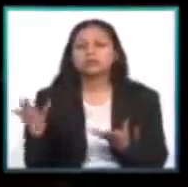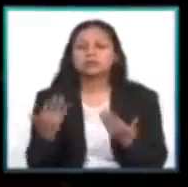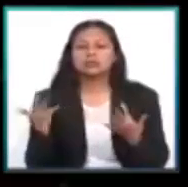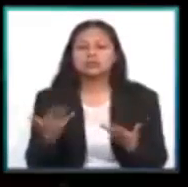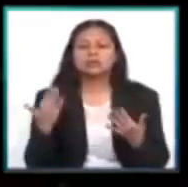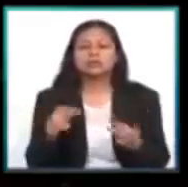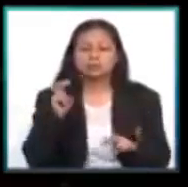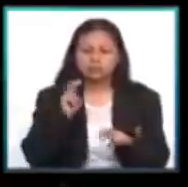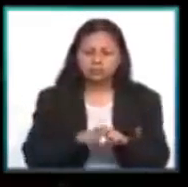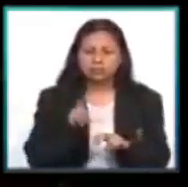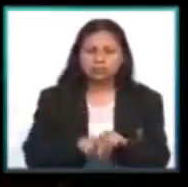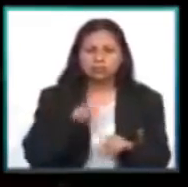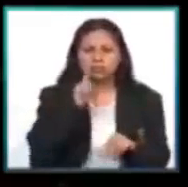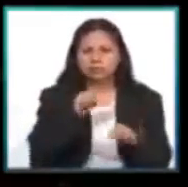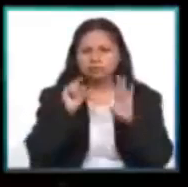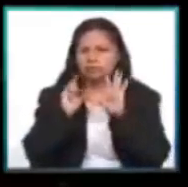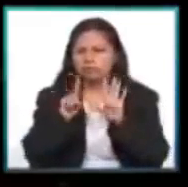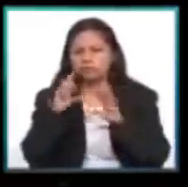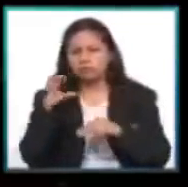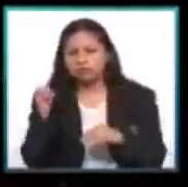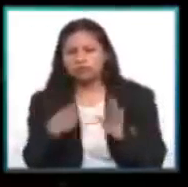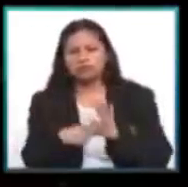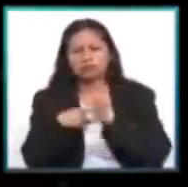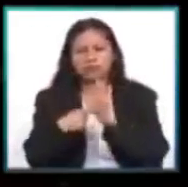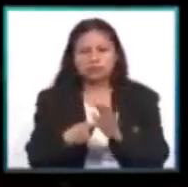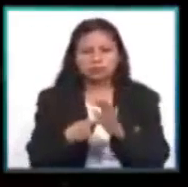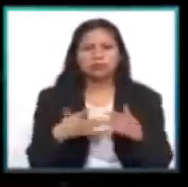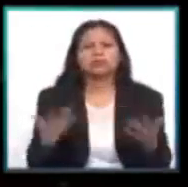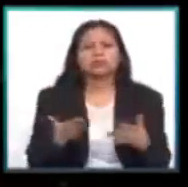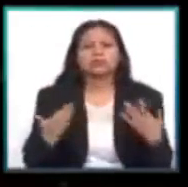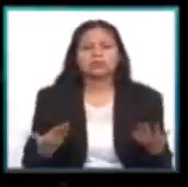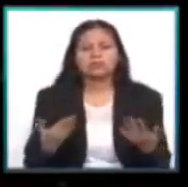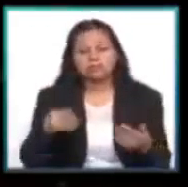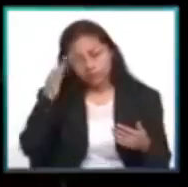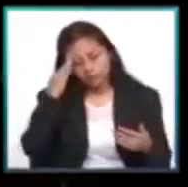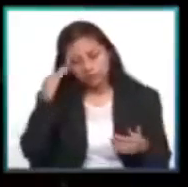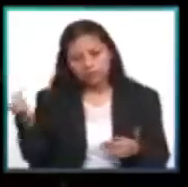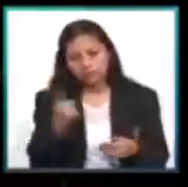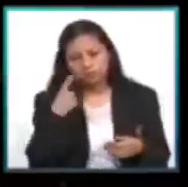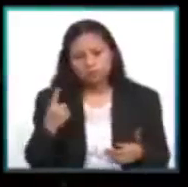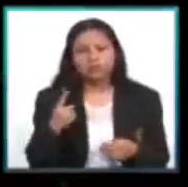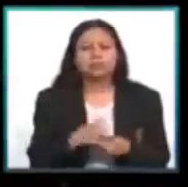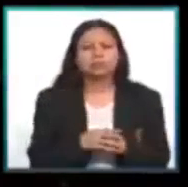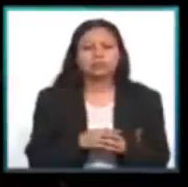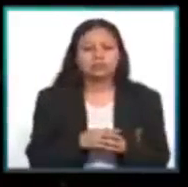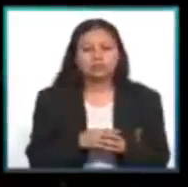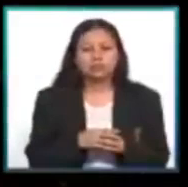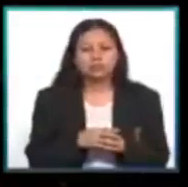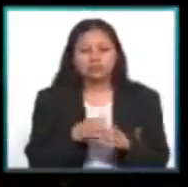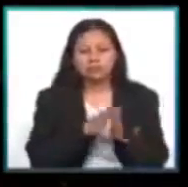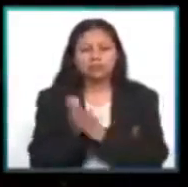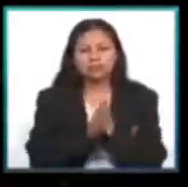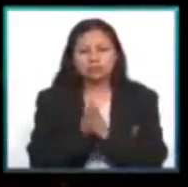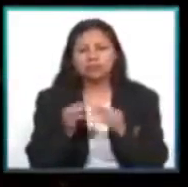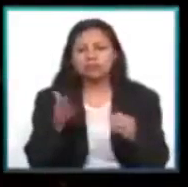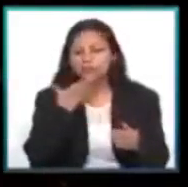y sentarnos los 160 diputados y presentar las enmiendas que consideramos importantes para enriquecer